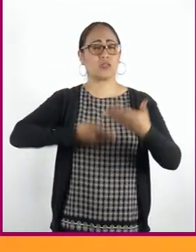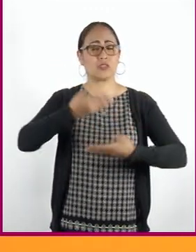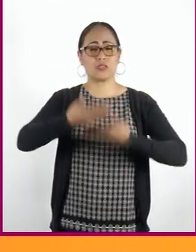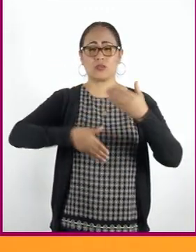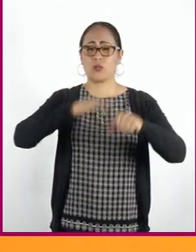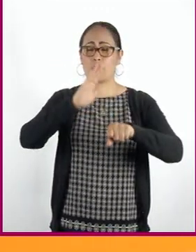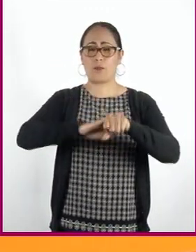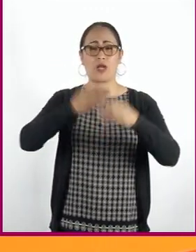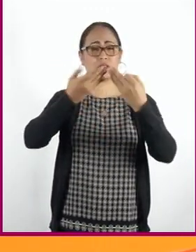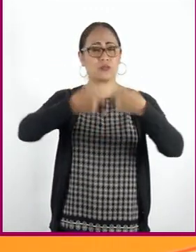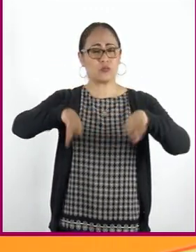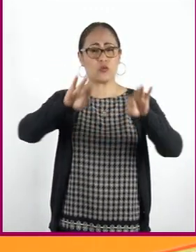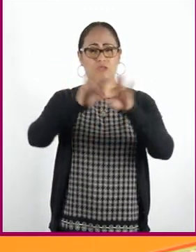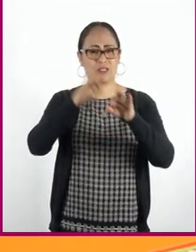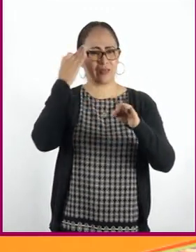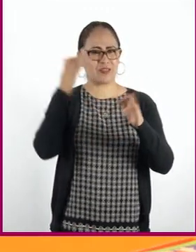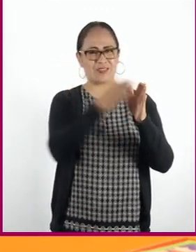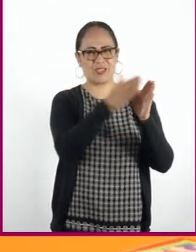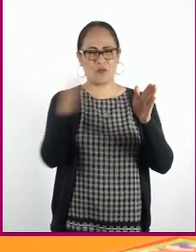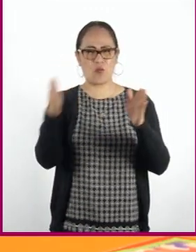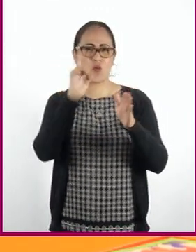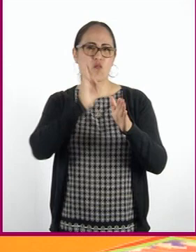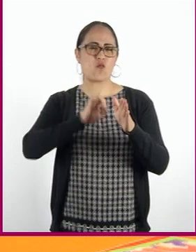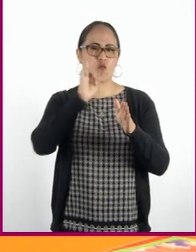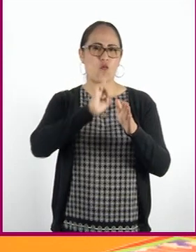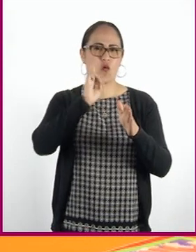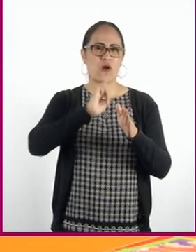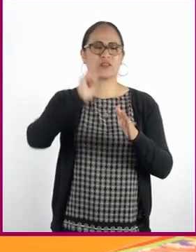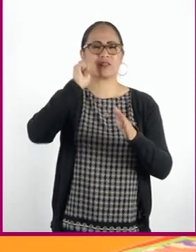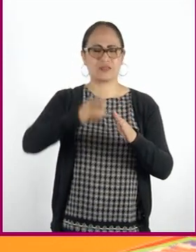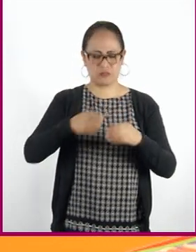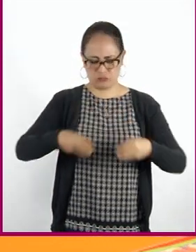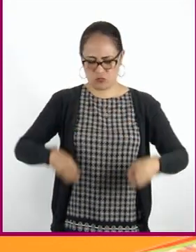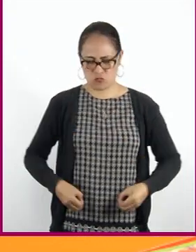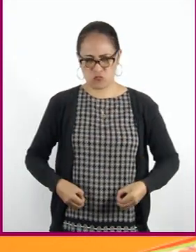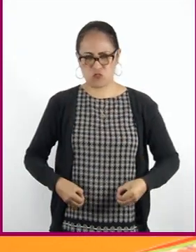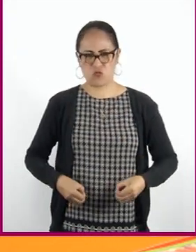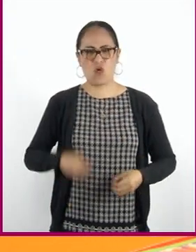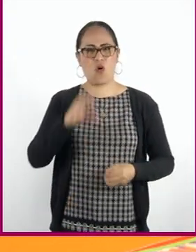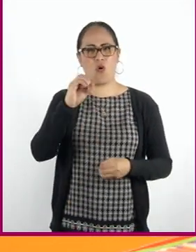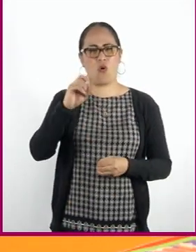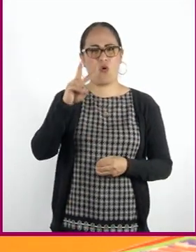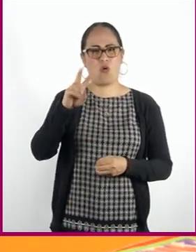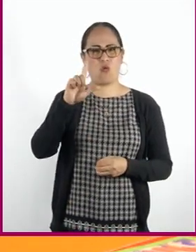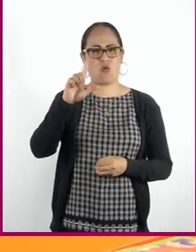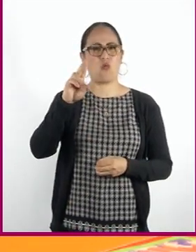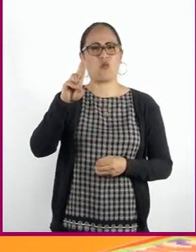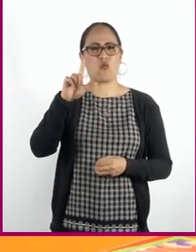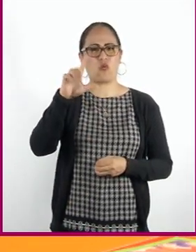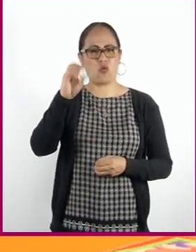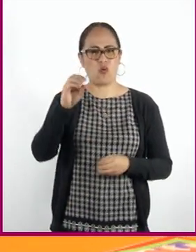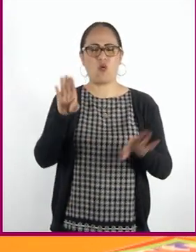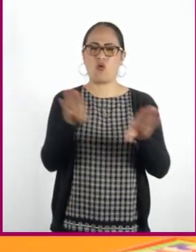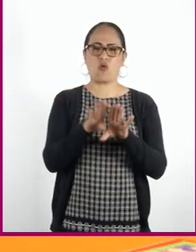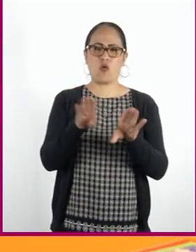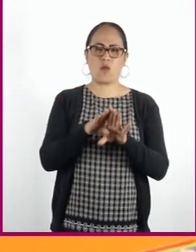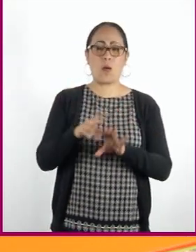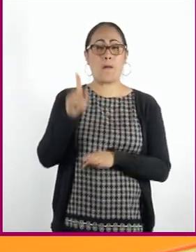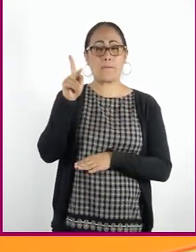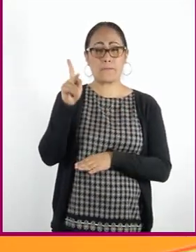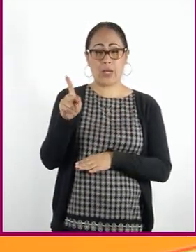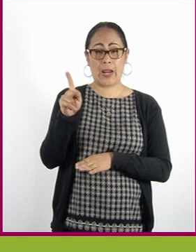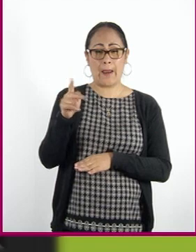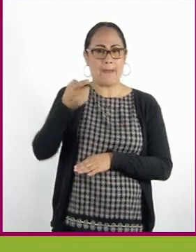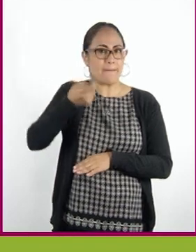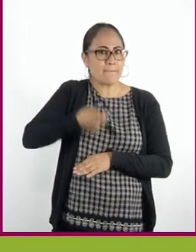importantes dentro de la adolescencia femenina es el inicio de las ovulaciones, el cual se hace notar con la aparición de la